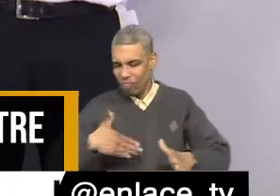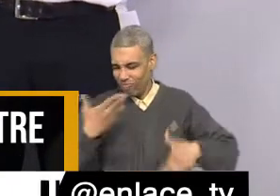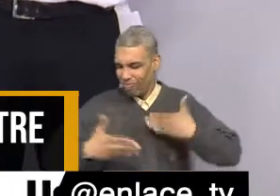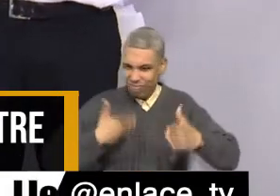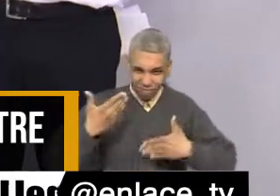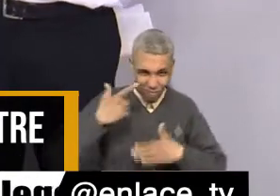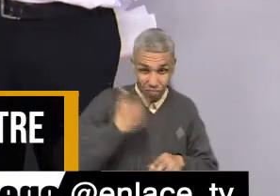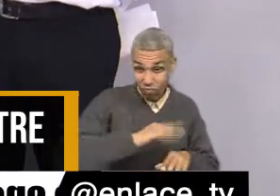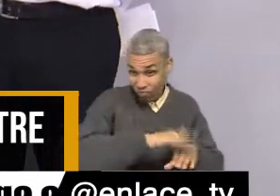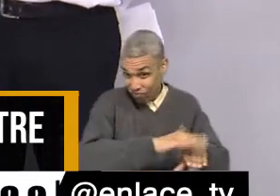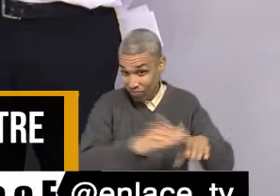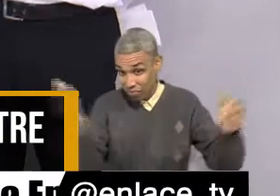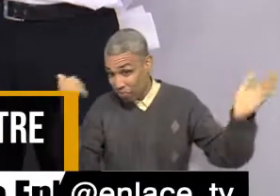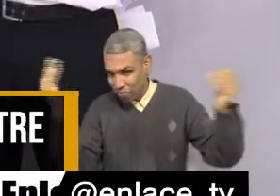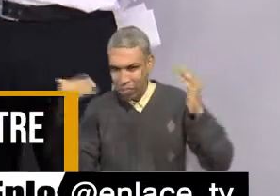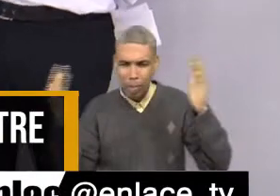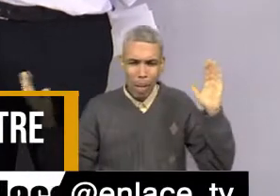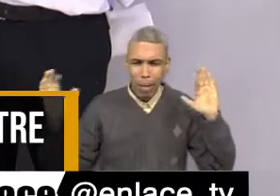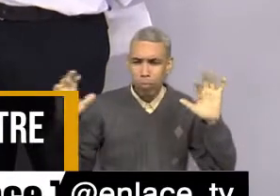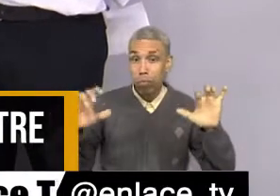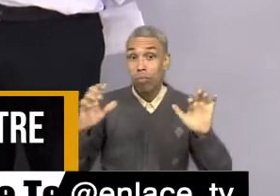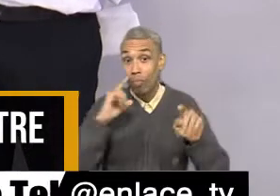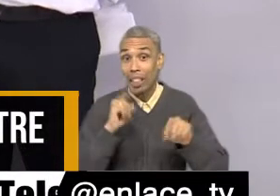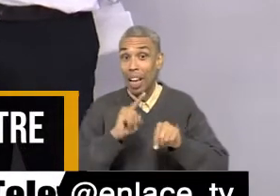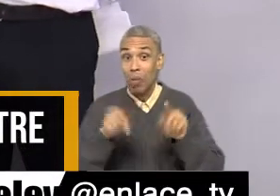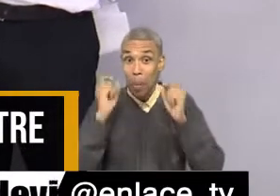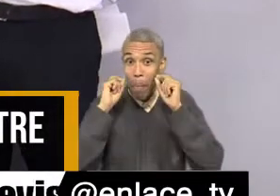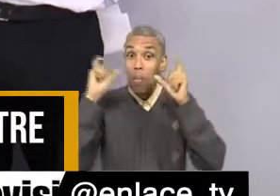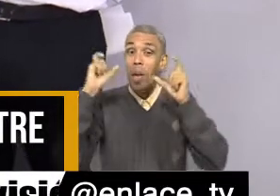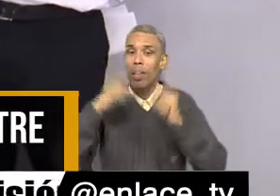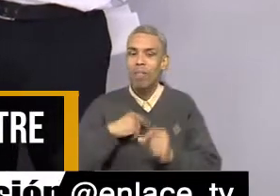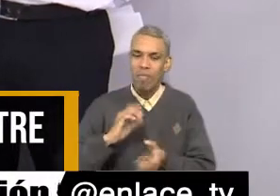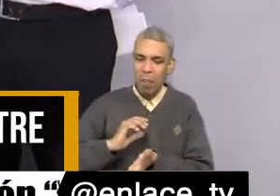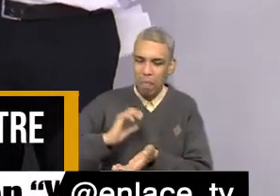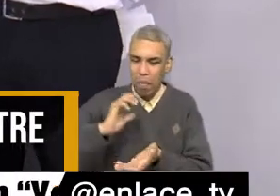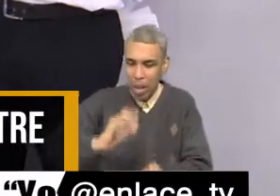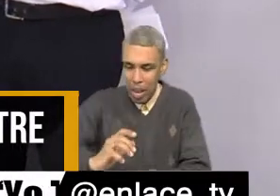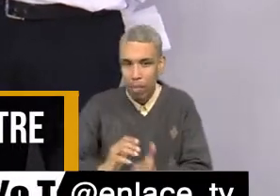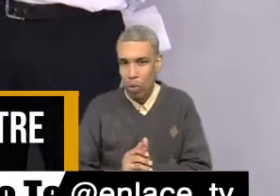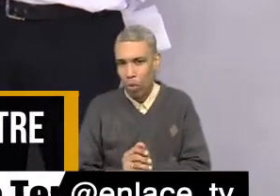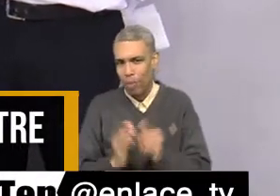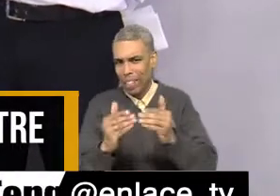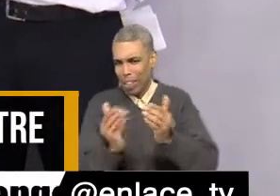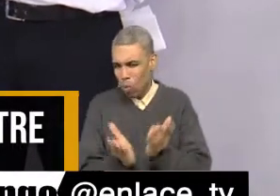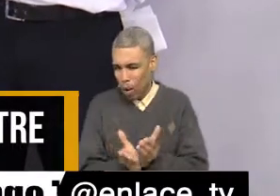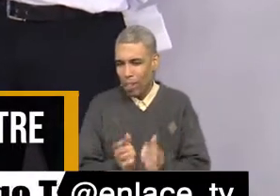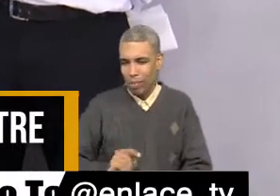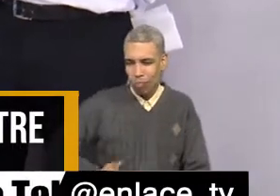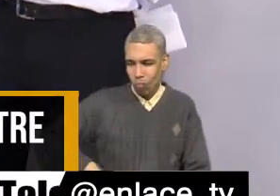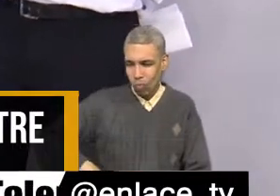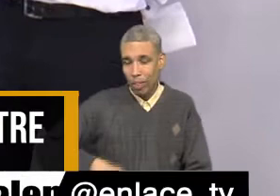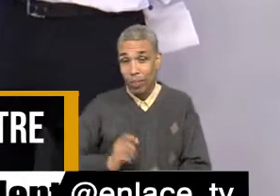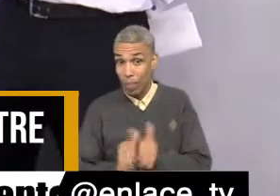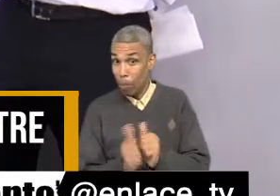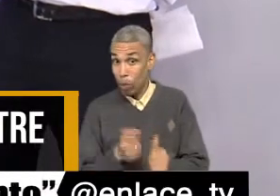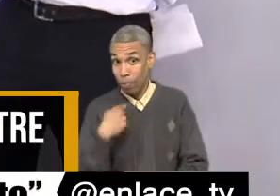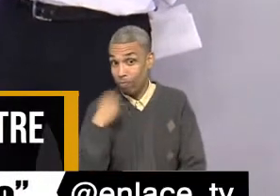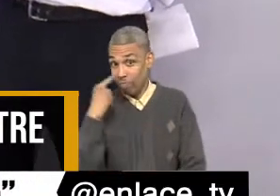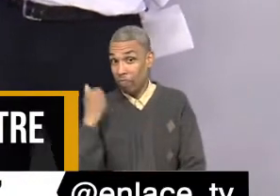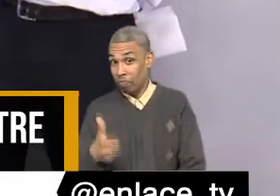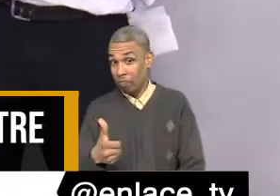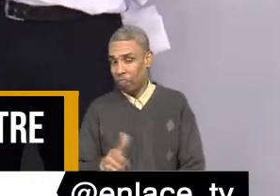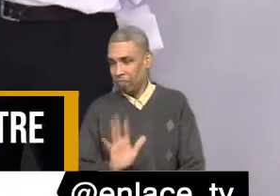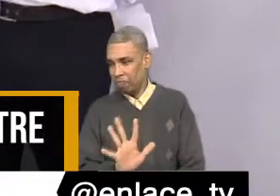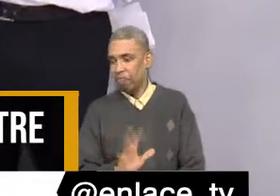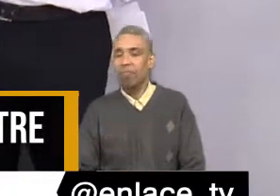y vamos a dar grandes premios, sorpresas, van a vincular escuelas deportivas y es, mejor dicho, una actividad que vamos a hacer.